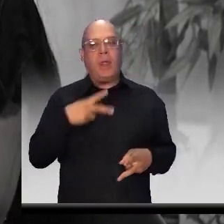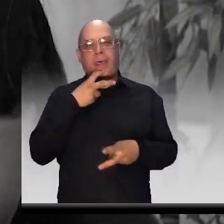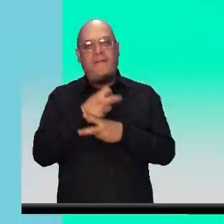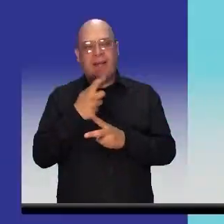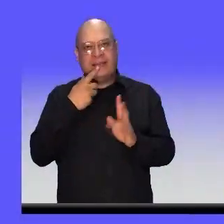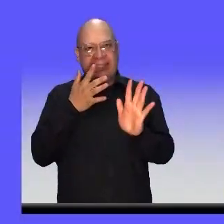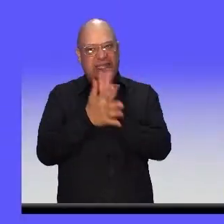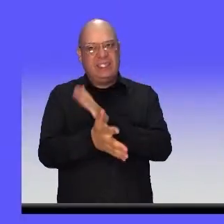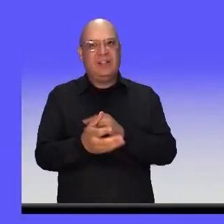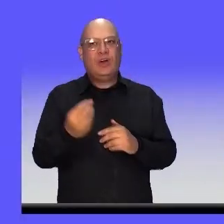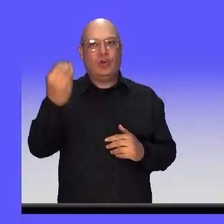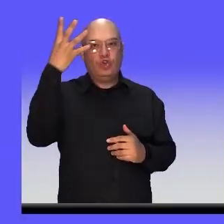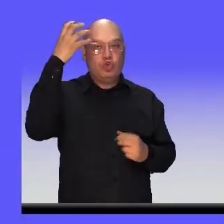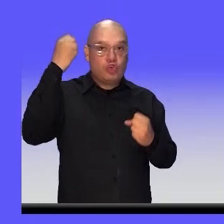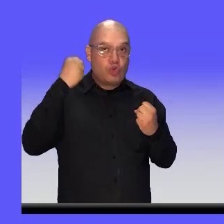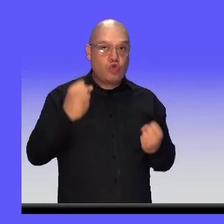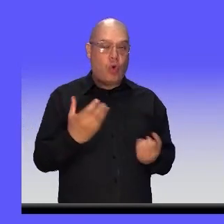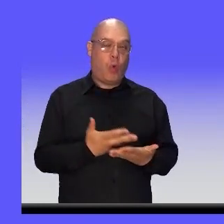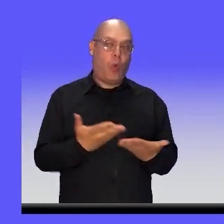golpe de calor.